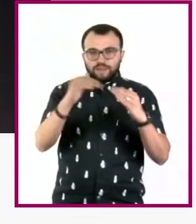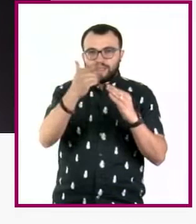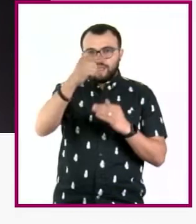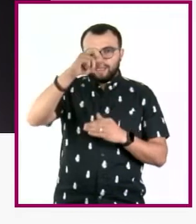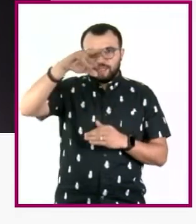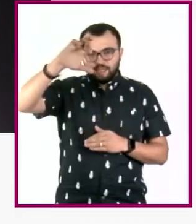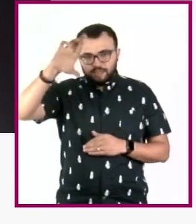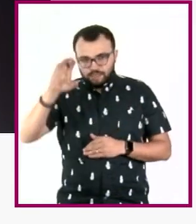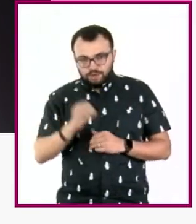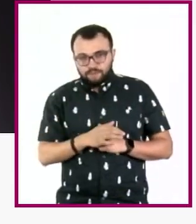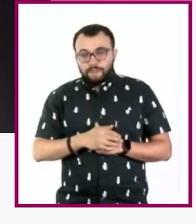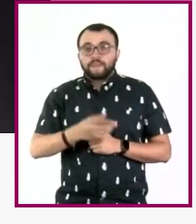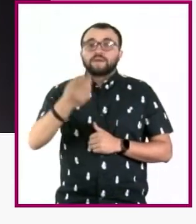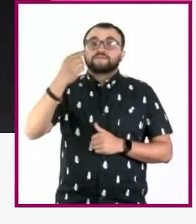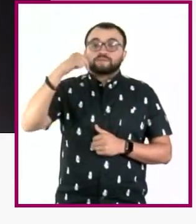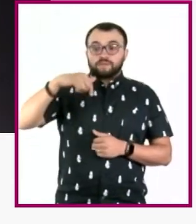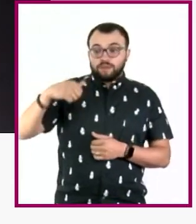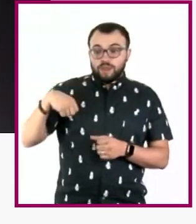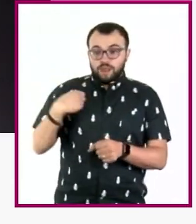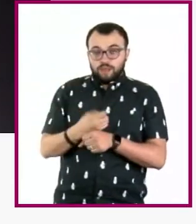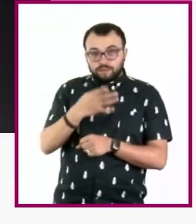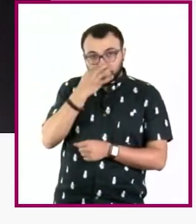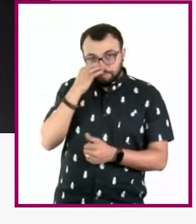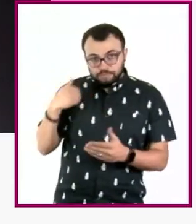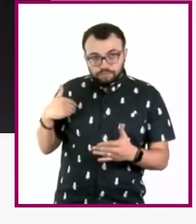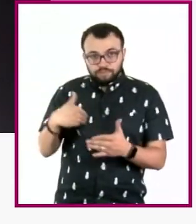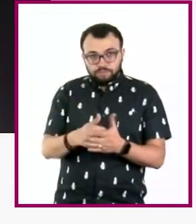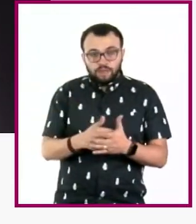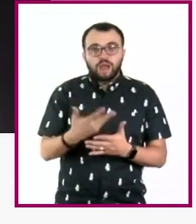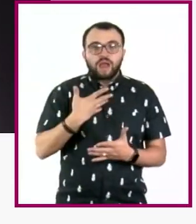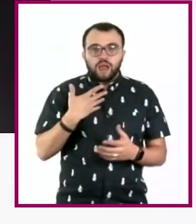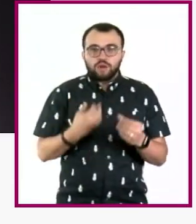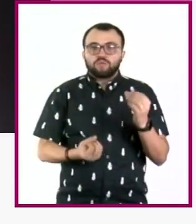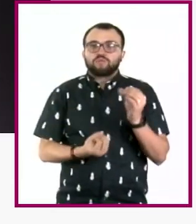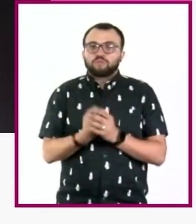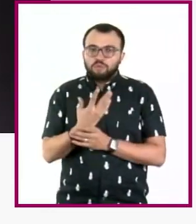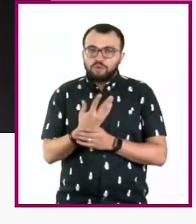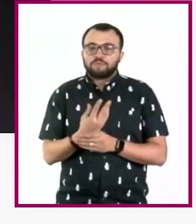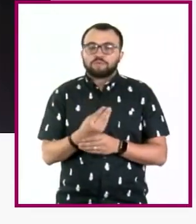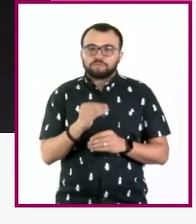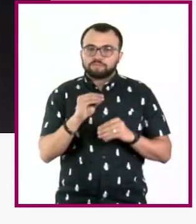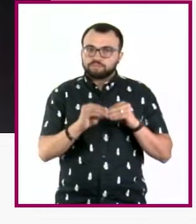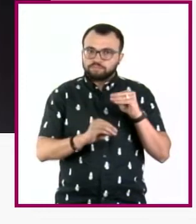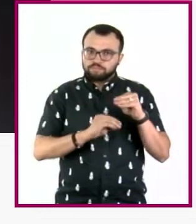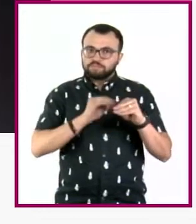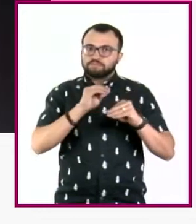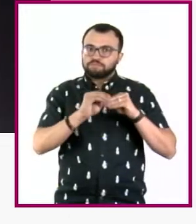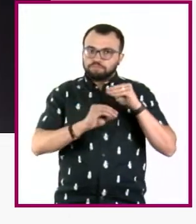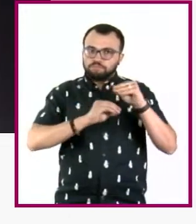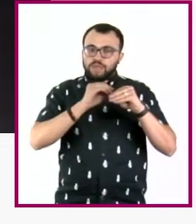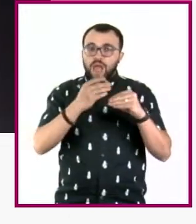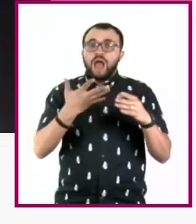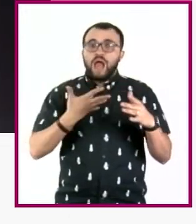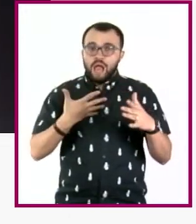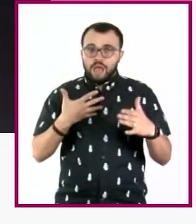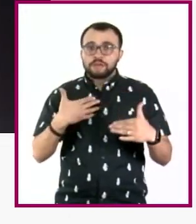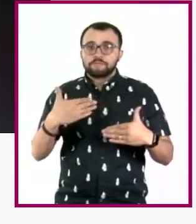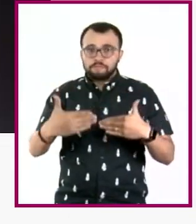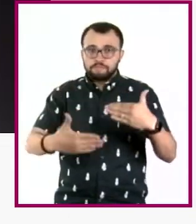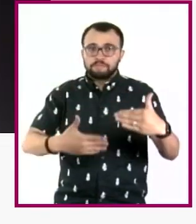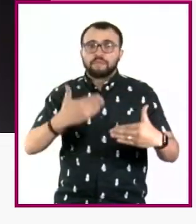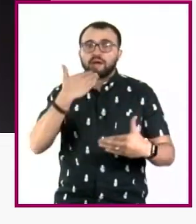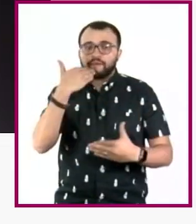años recientes se ha construido, y todavía está en construcción, pero se ha avanzado